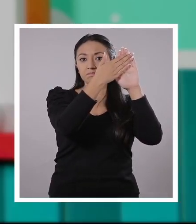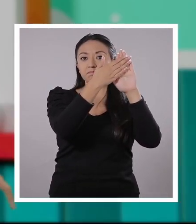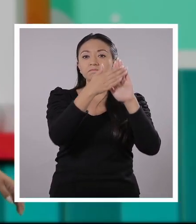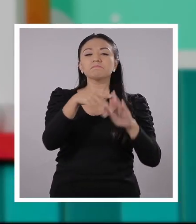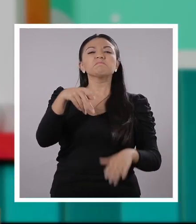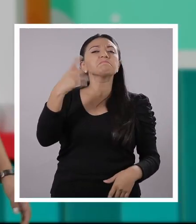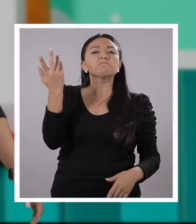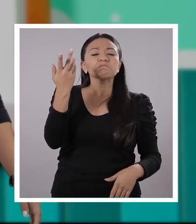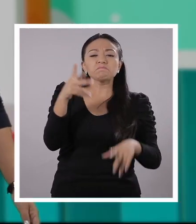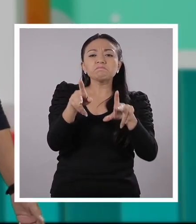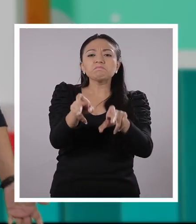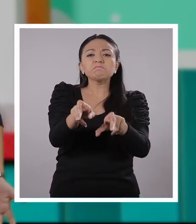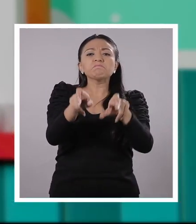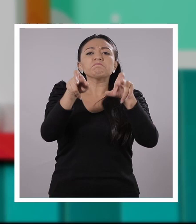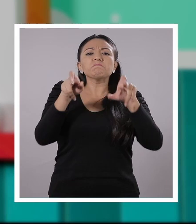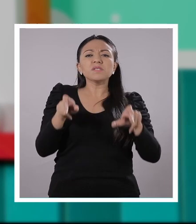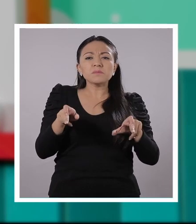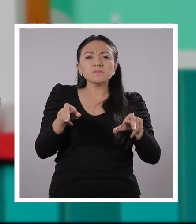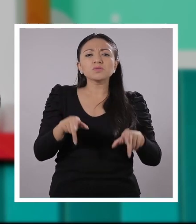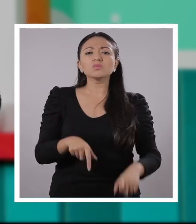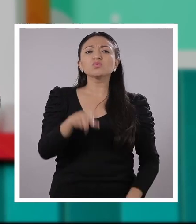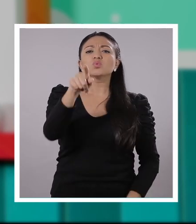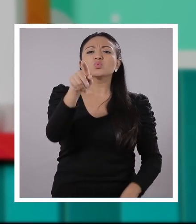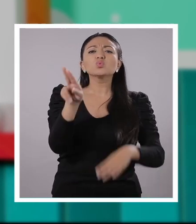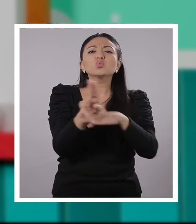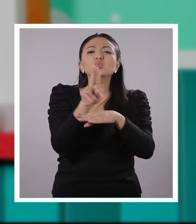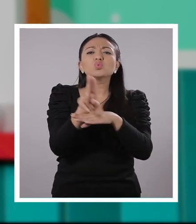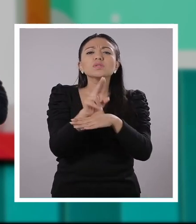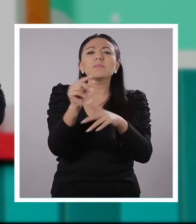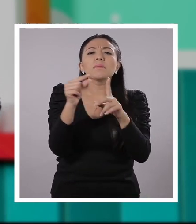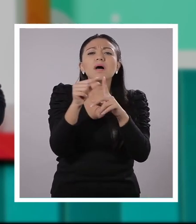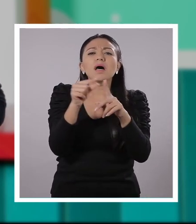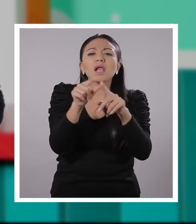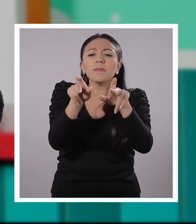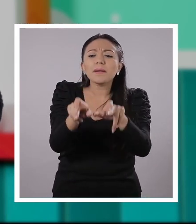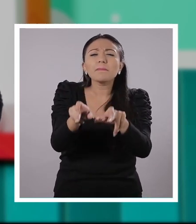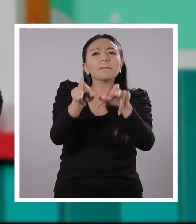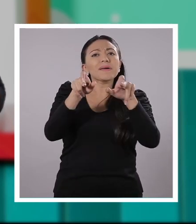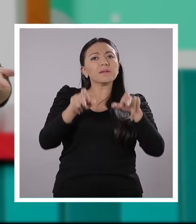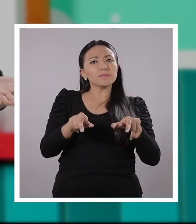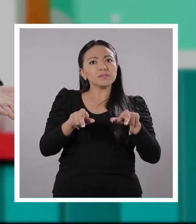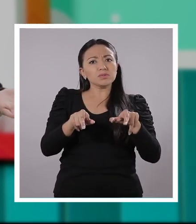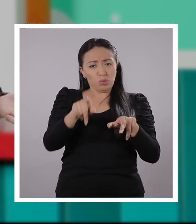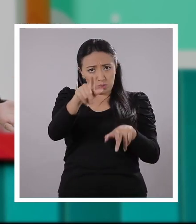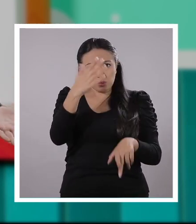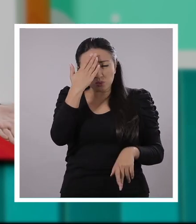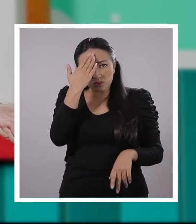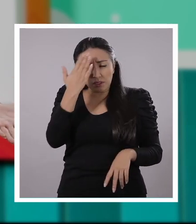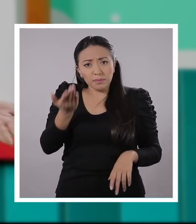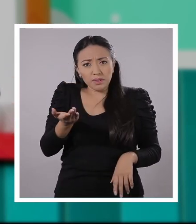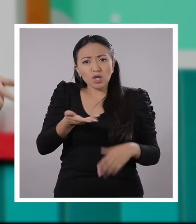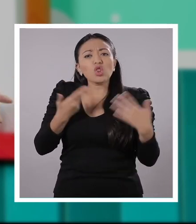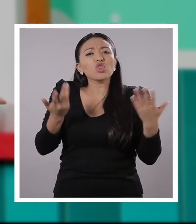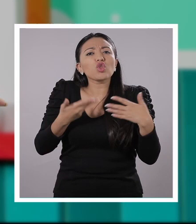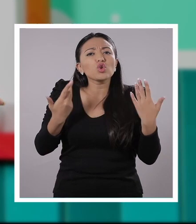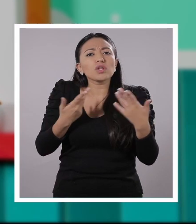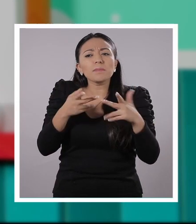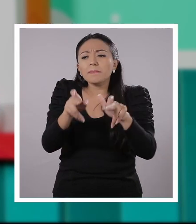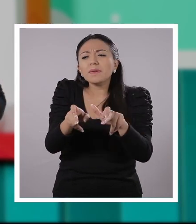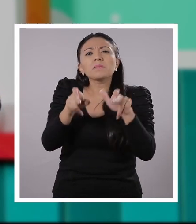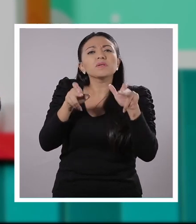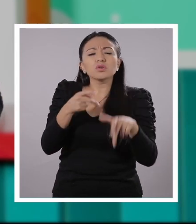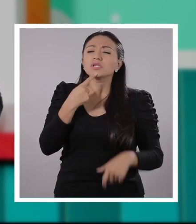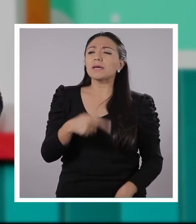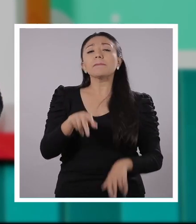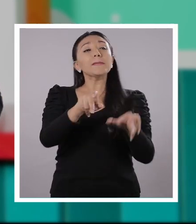Muy bien. ¿En qué ocasiones ustedes usan esta palabra? ¿Cuándo la han escuchado? ¿En dónde? ¿En